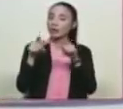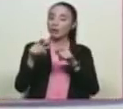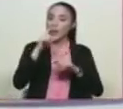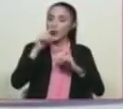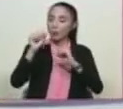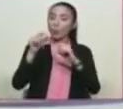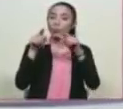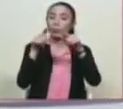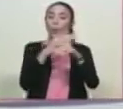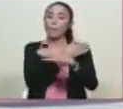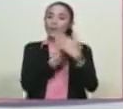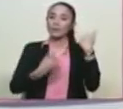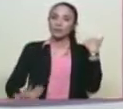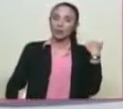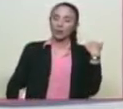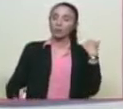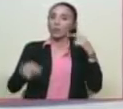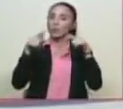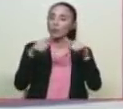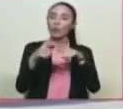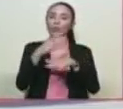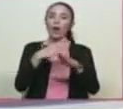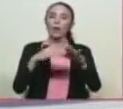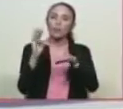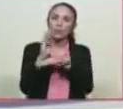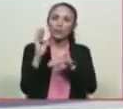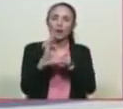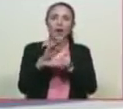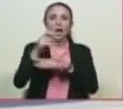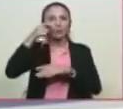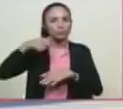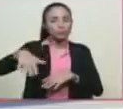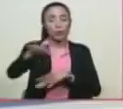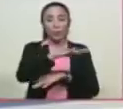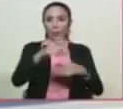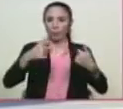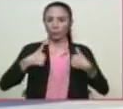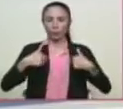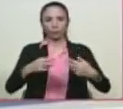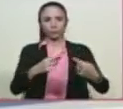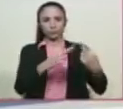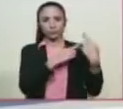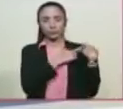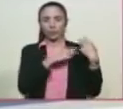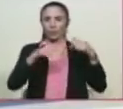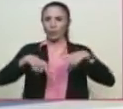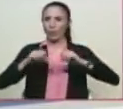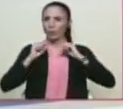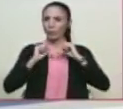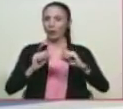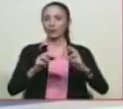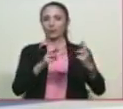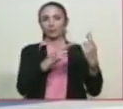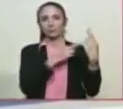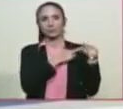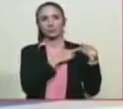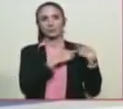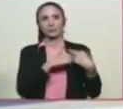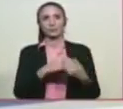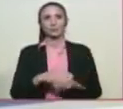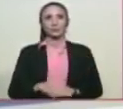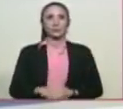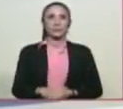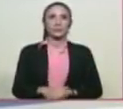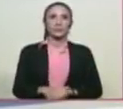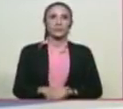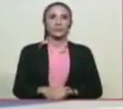toca a ti. Te quedas tú al frente del pueblo y me lo protege. Y yo asumí las riendas. Y aquí las llevo firme. Ahora es